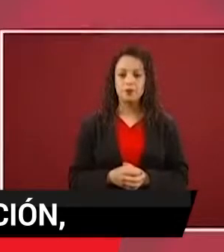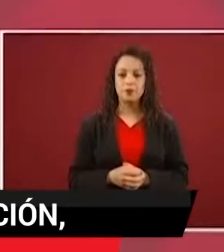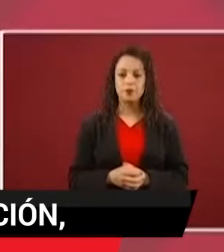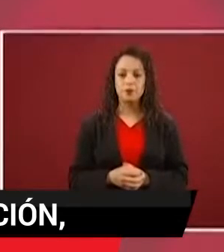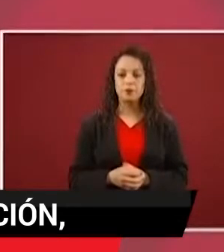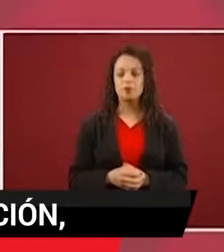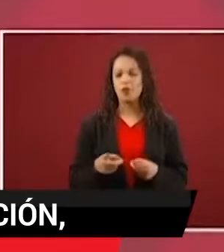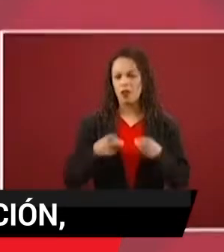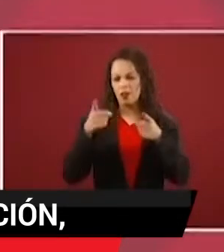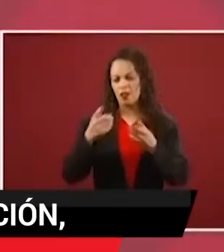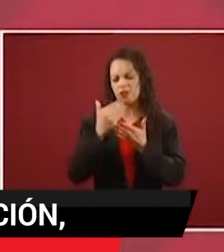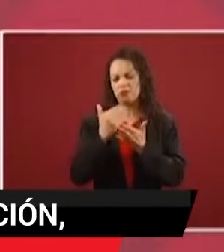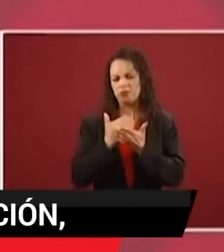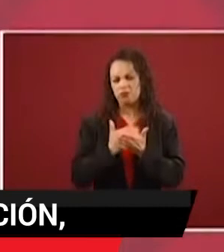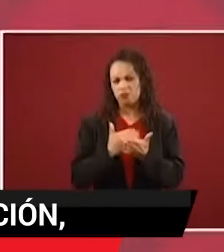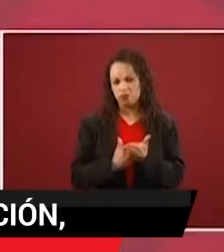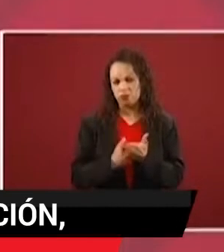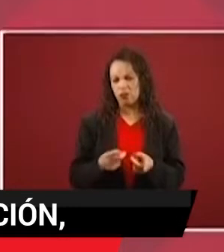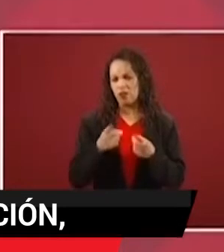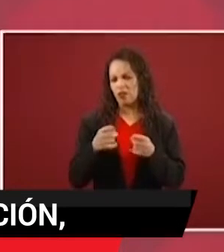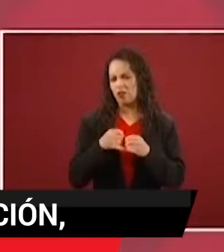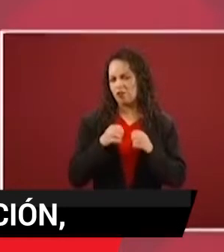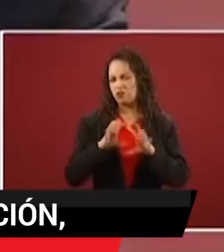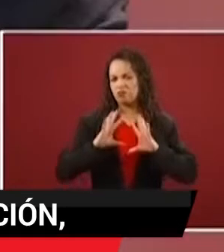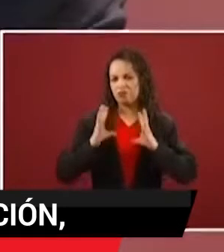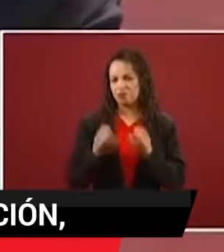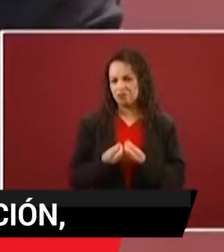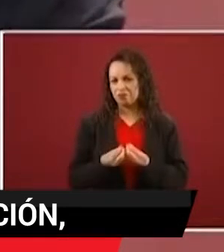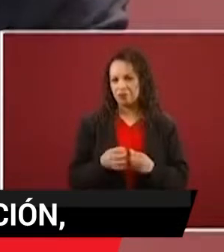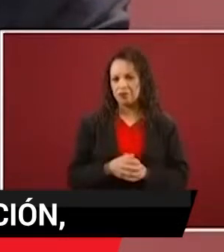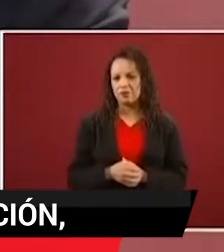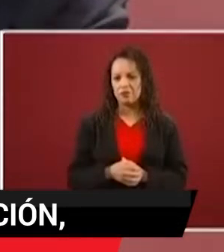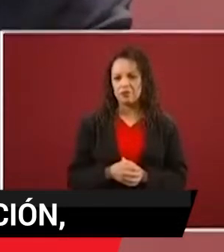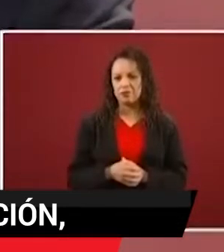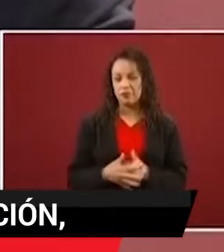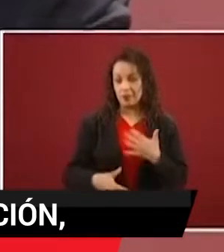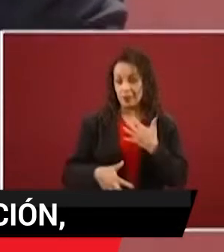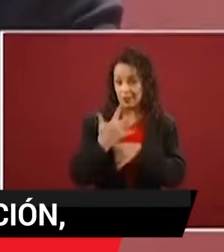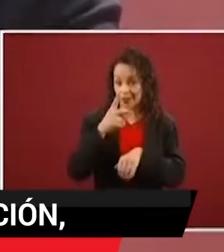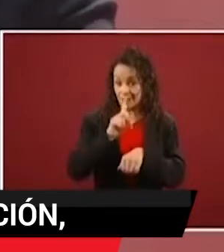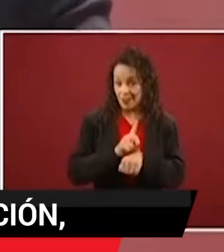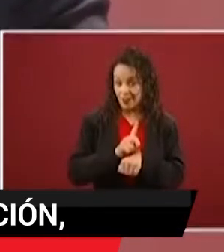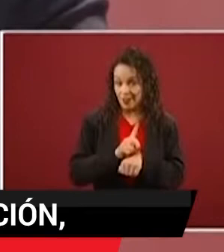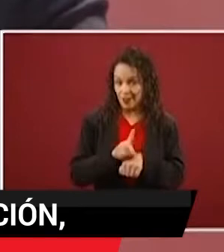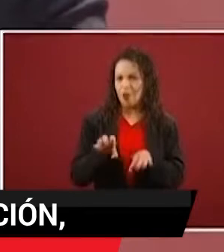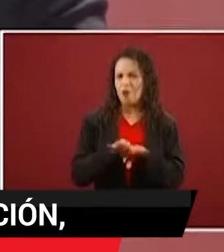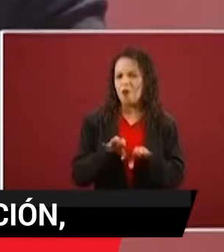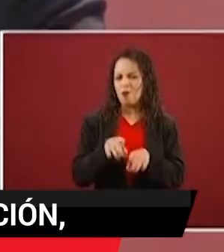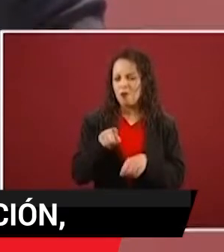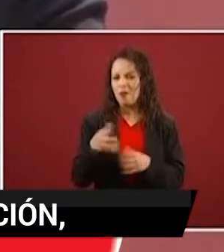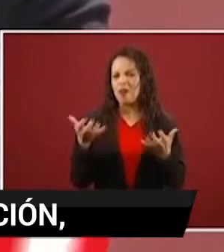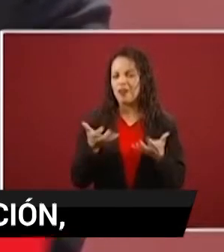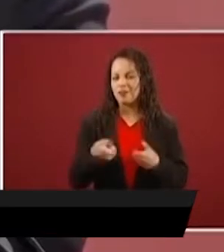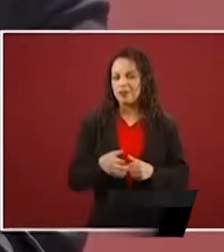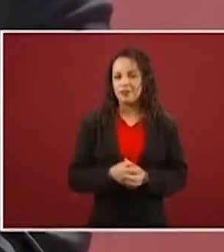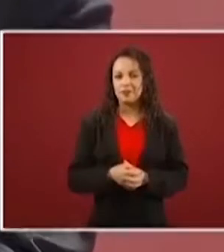defensores públicos. Asimismo, el mandatario federal reconoció que una de las partes sustanciales de esta reforma es el